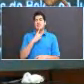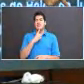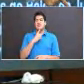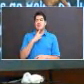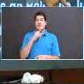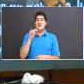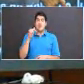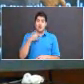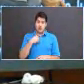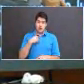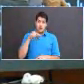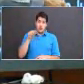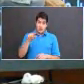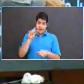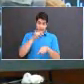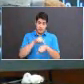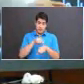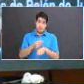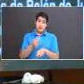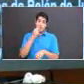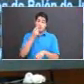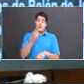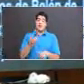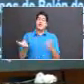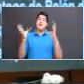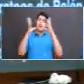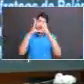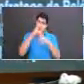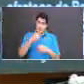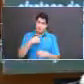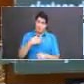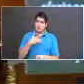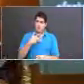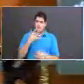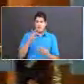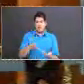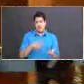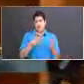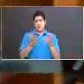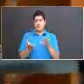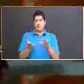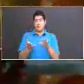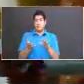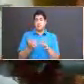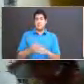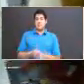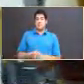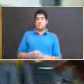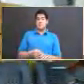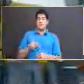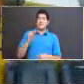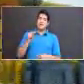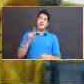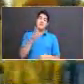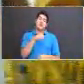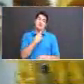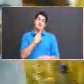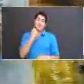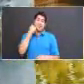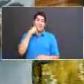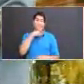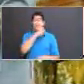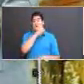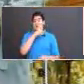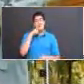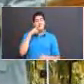momentito y en la noche ya estaba, que sentía que moría. Claro que eso solo le pasa al hermano Sergio. Ningún otro